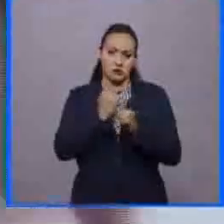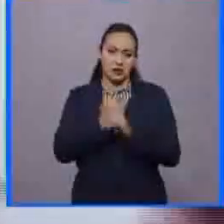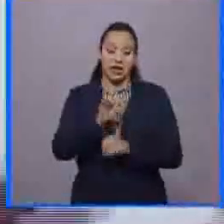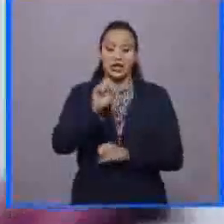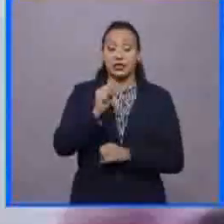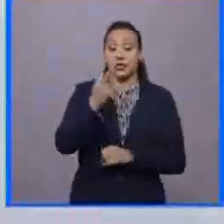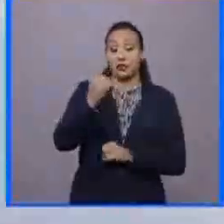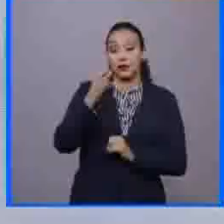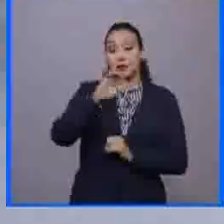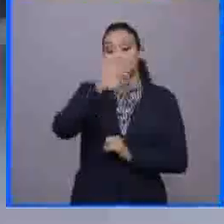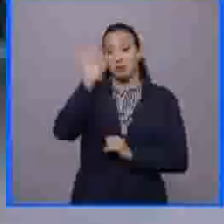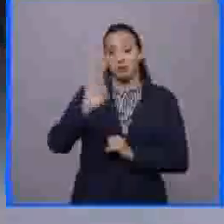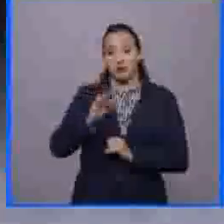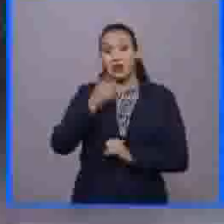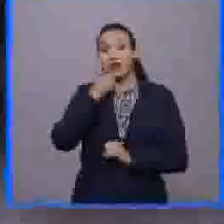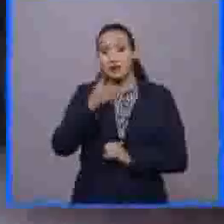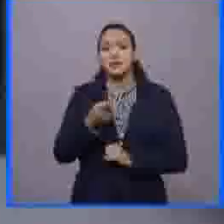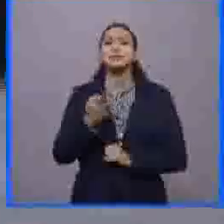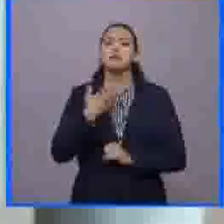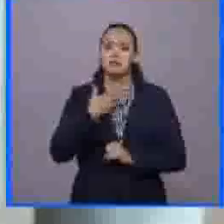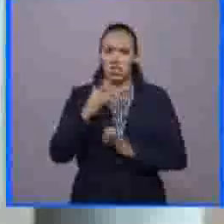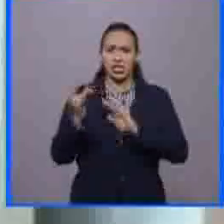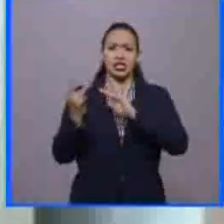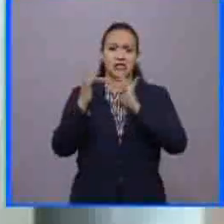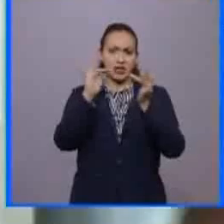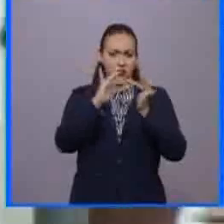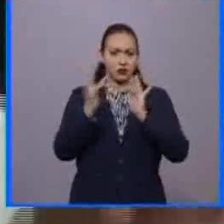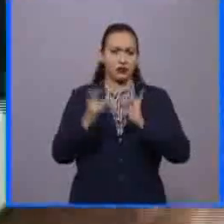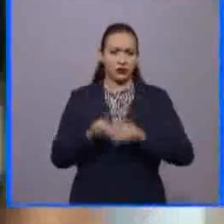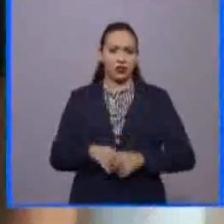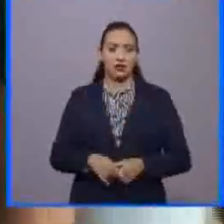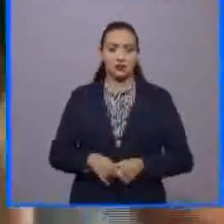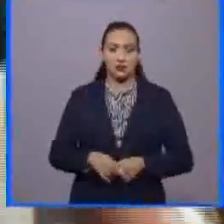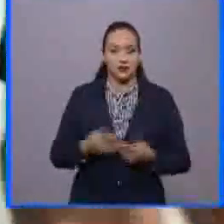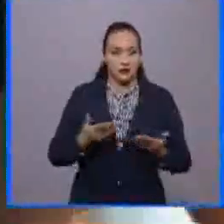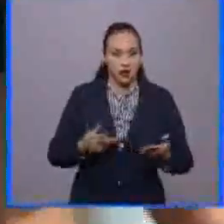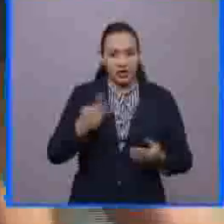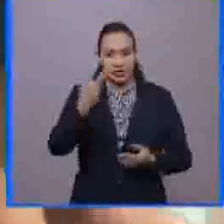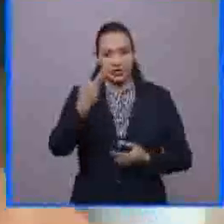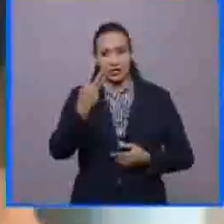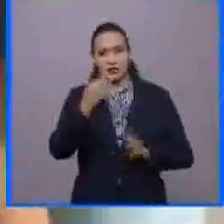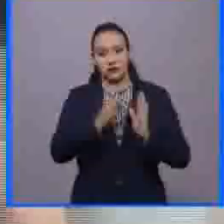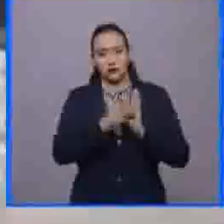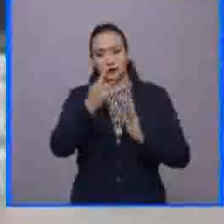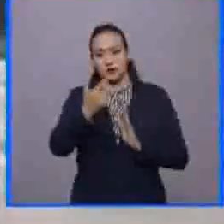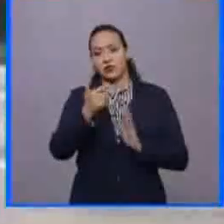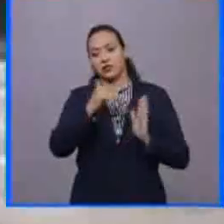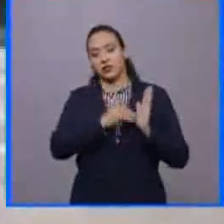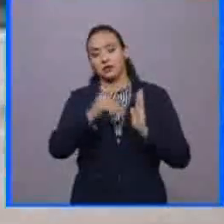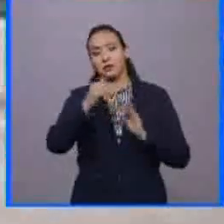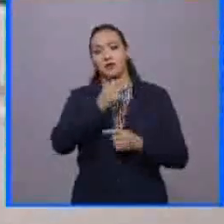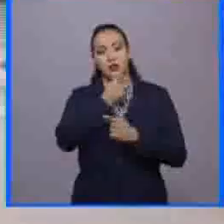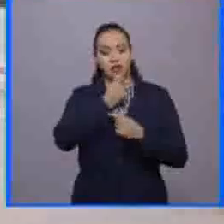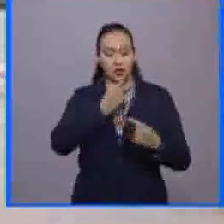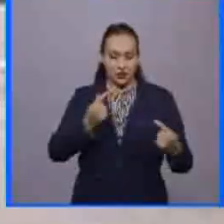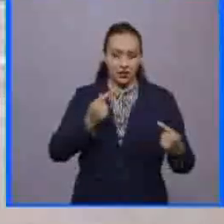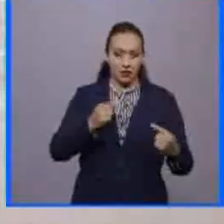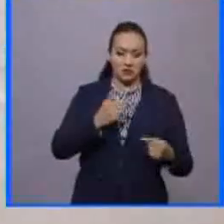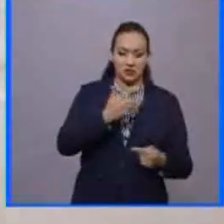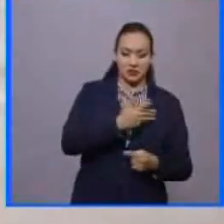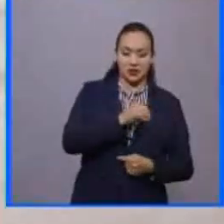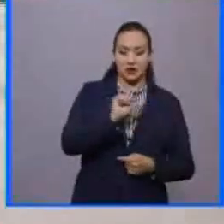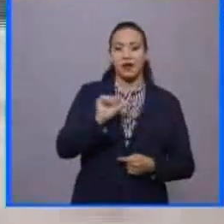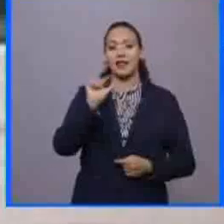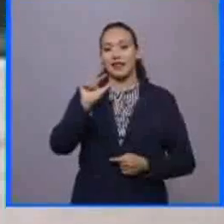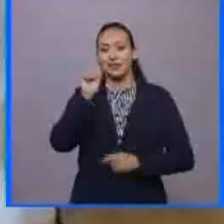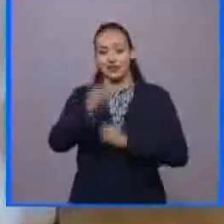el 69% contar con redes sociales. Por otro lado, 3.7 millones de infantes y adolescentes de 5